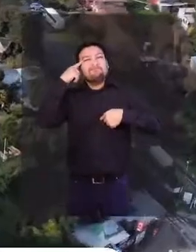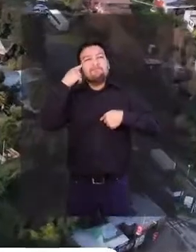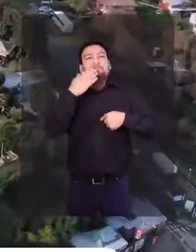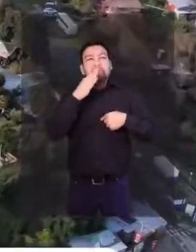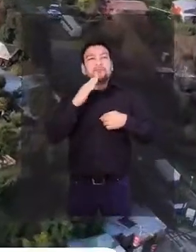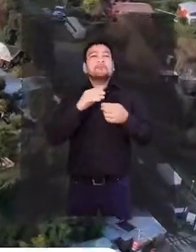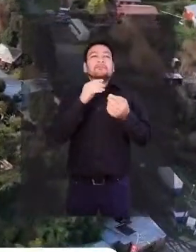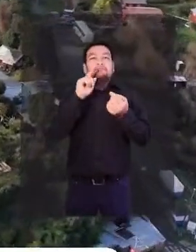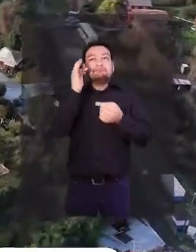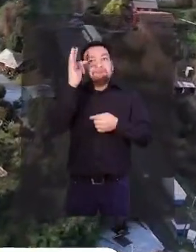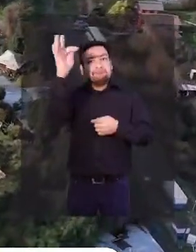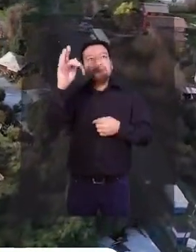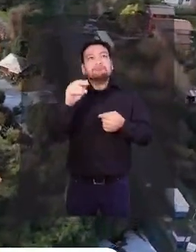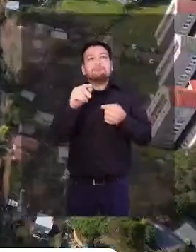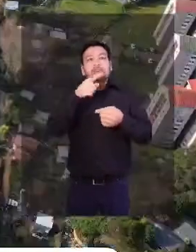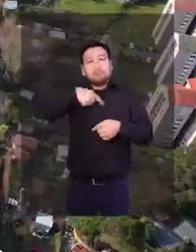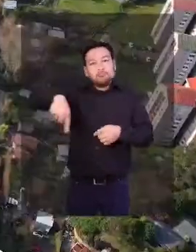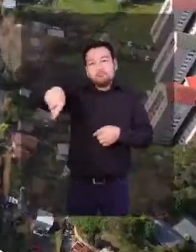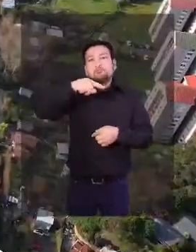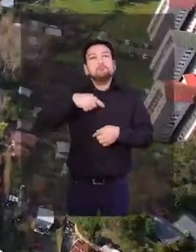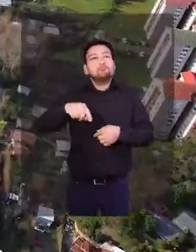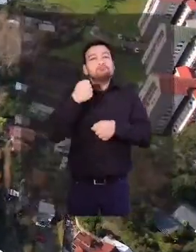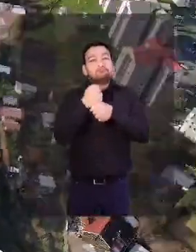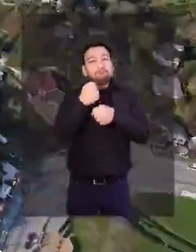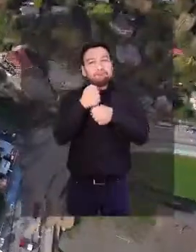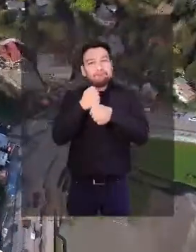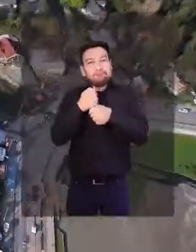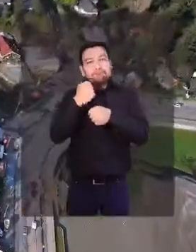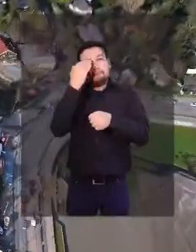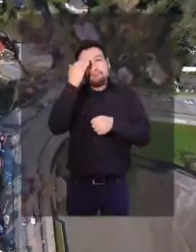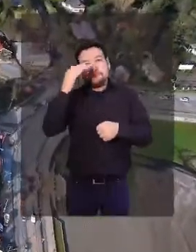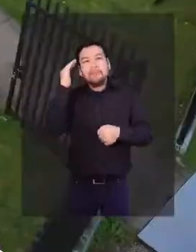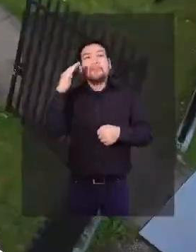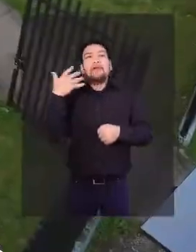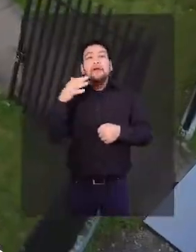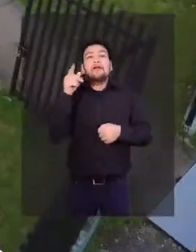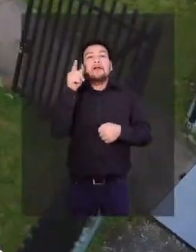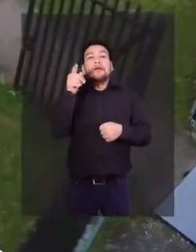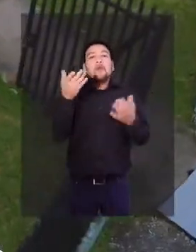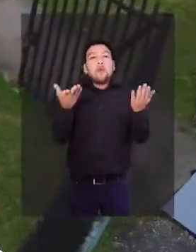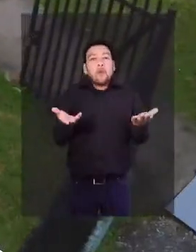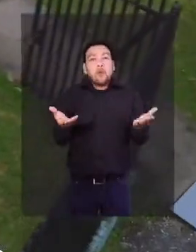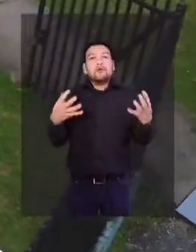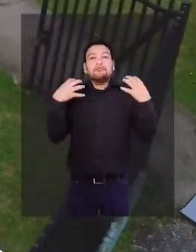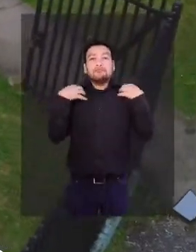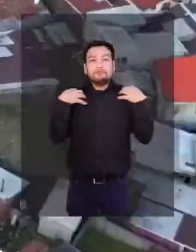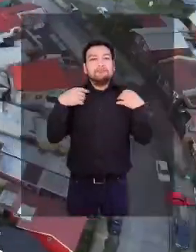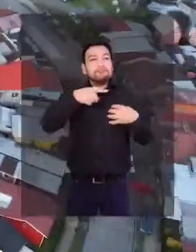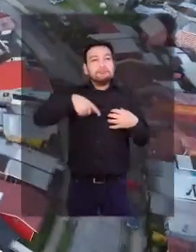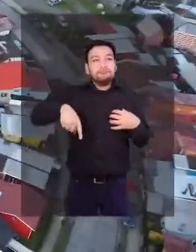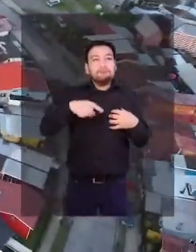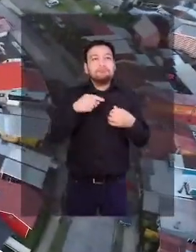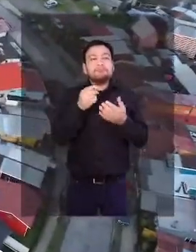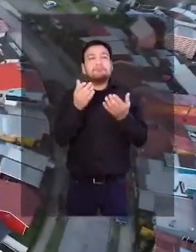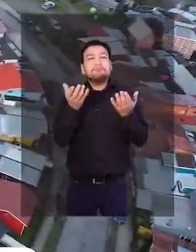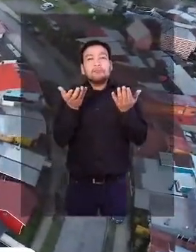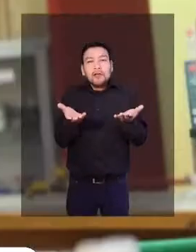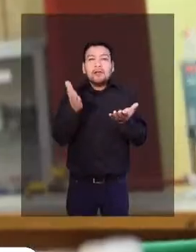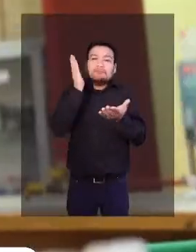educación superior en la región, consolidándonos como un centro académico de relevancia en la capital